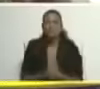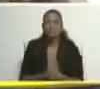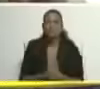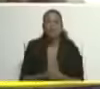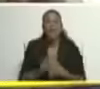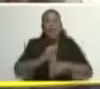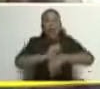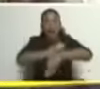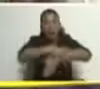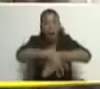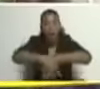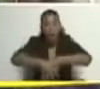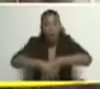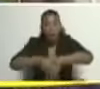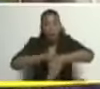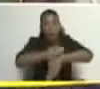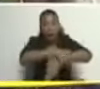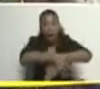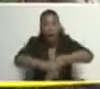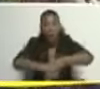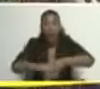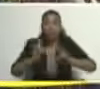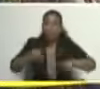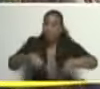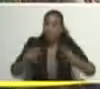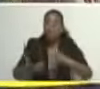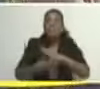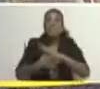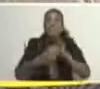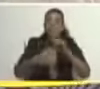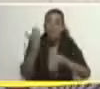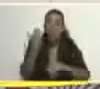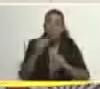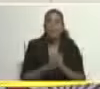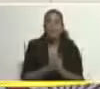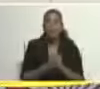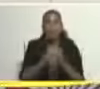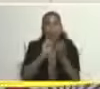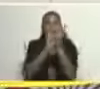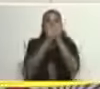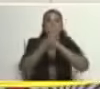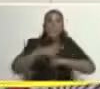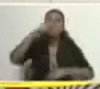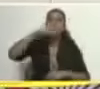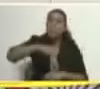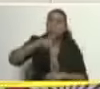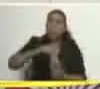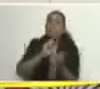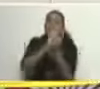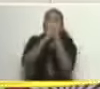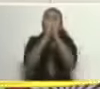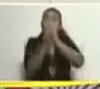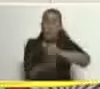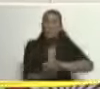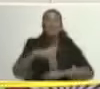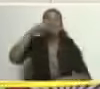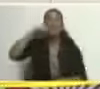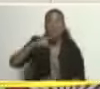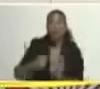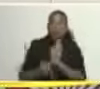El ALBA, en la vanguardia de los cambios mundiales, de las transformaciones